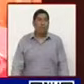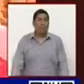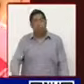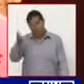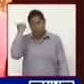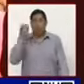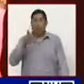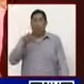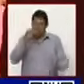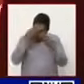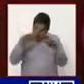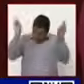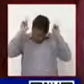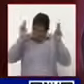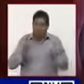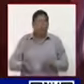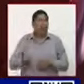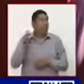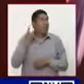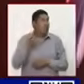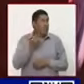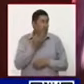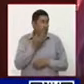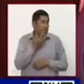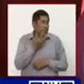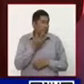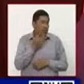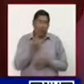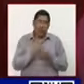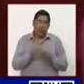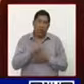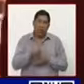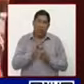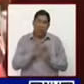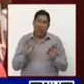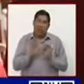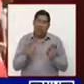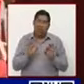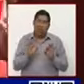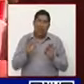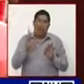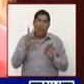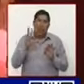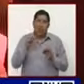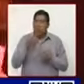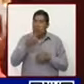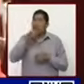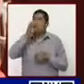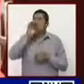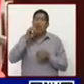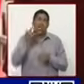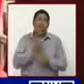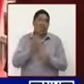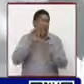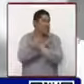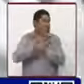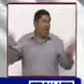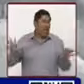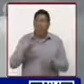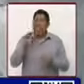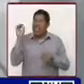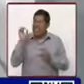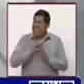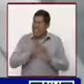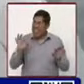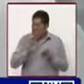Antes no había Halloween, antes el primero de noviembre nadie tomaba ni un vaso de cerveza, no había un